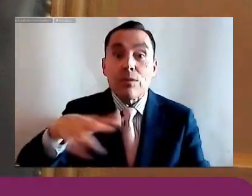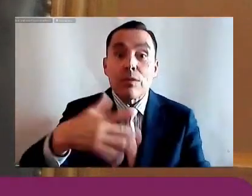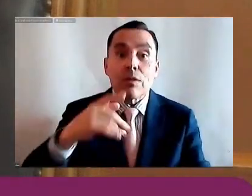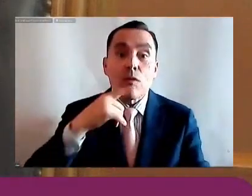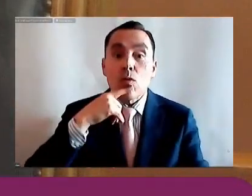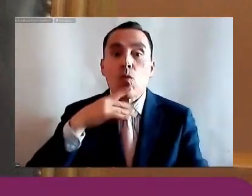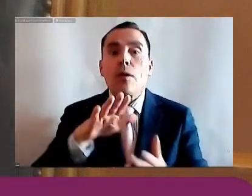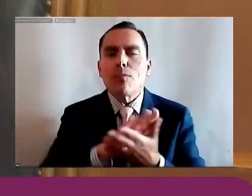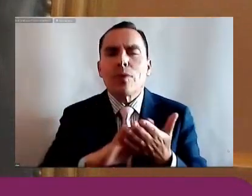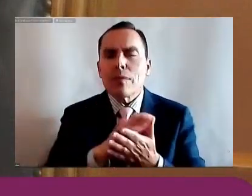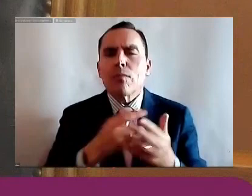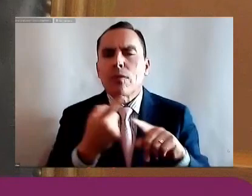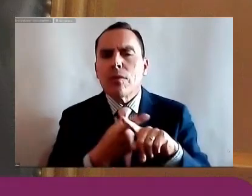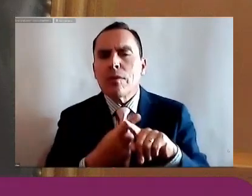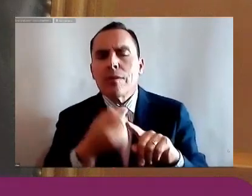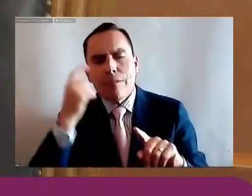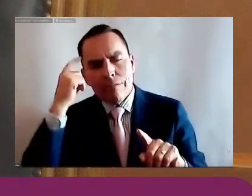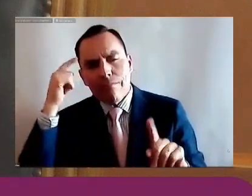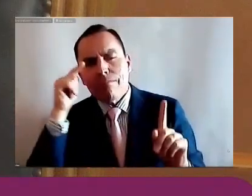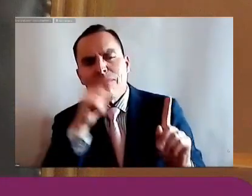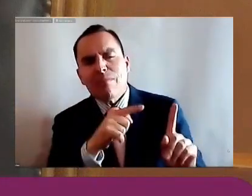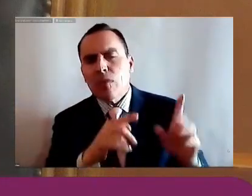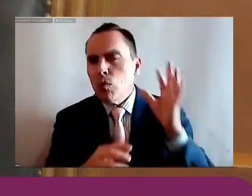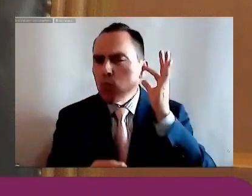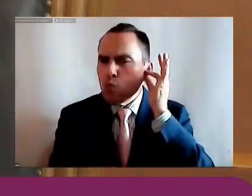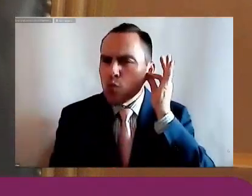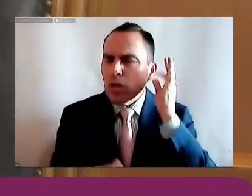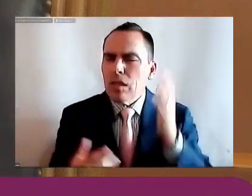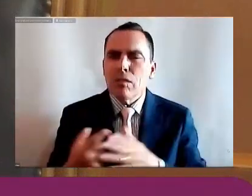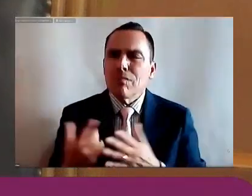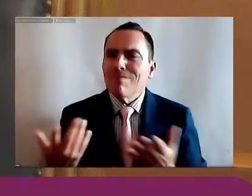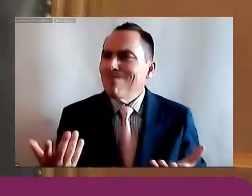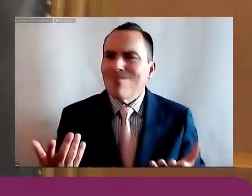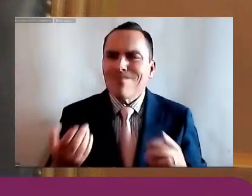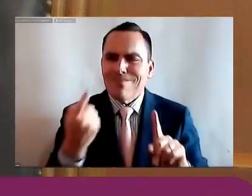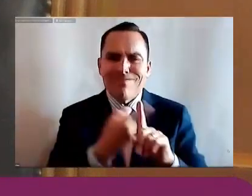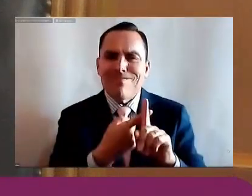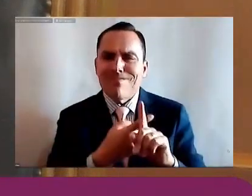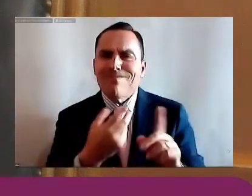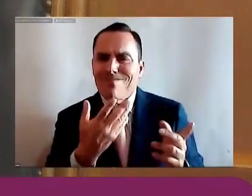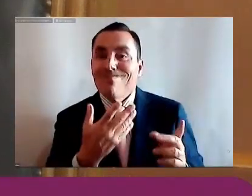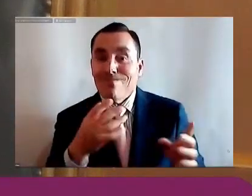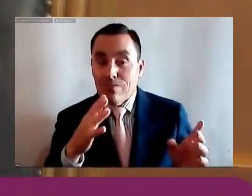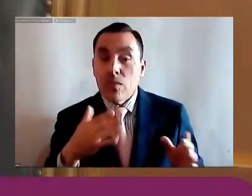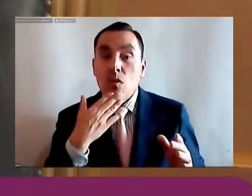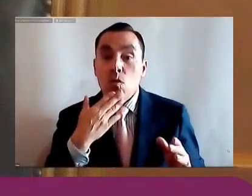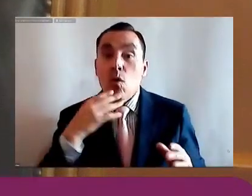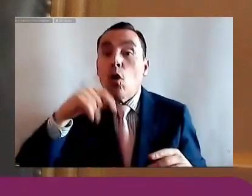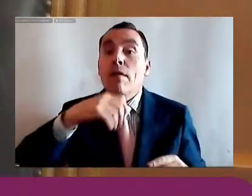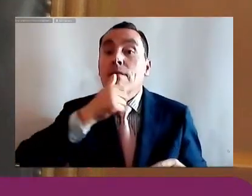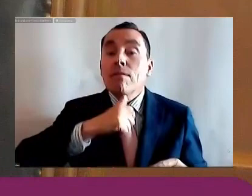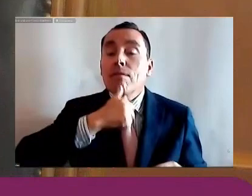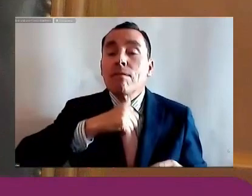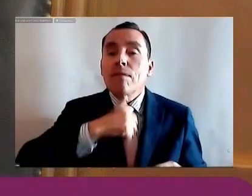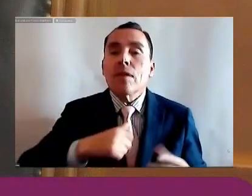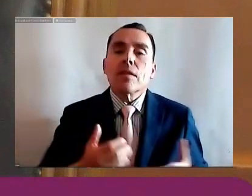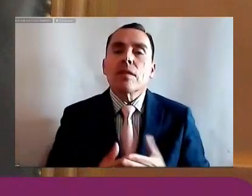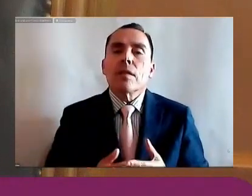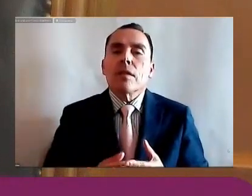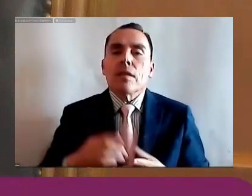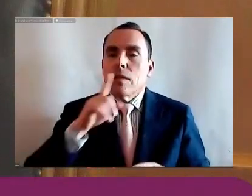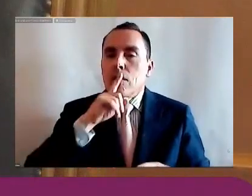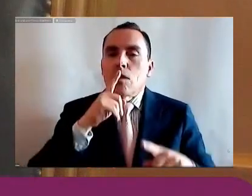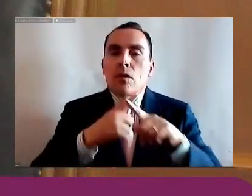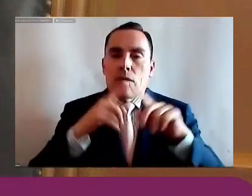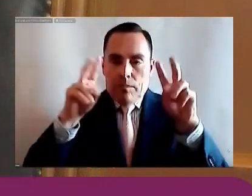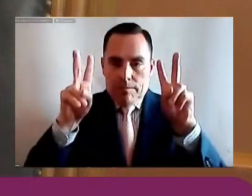en cuanto a su visibilización y comprensión del problema. Me parece que faltan, a propósito de los nombres también,